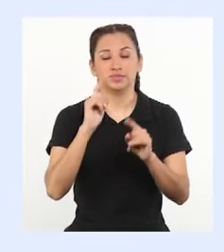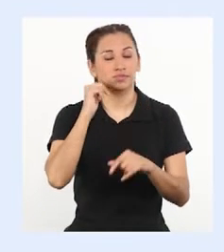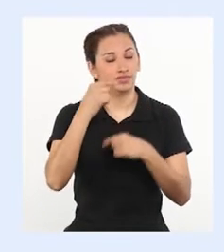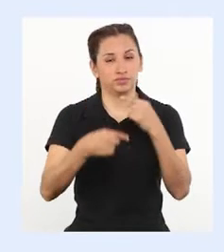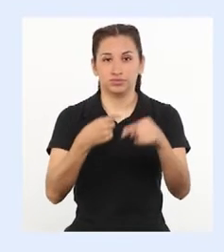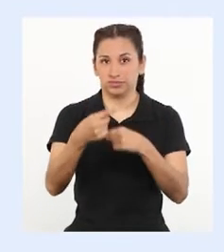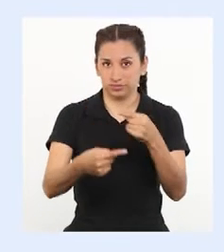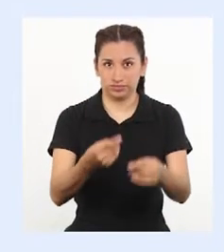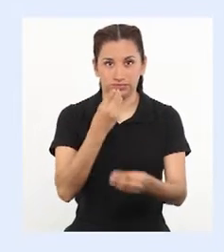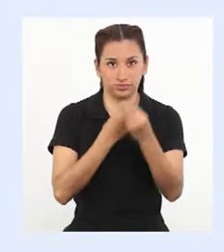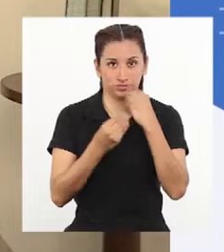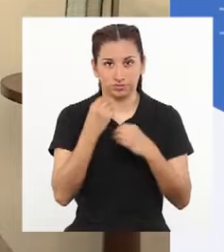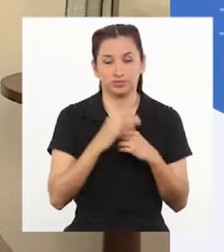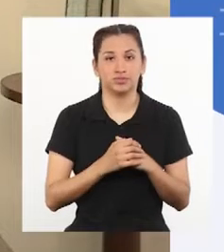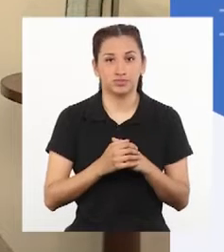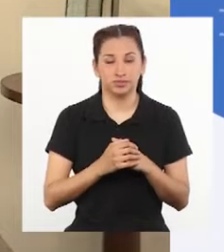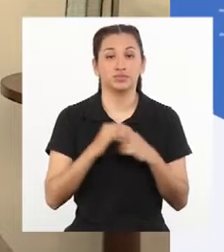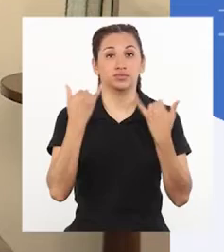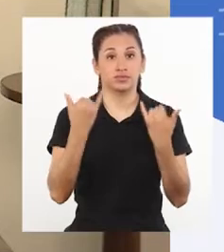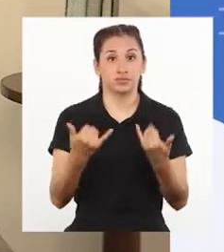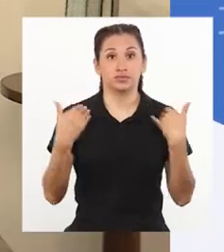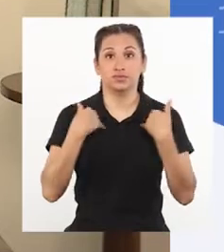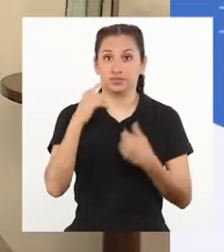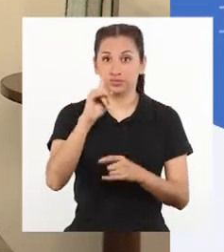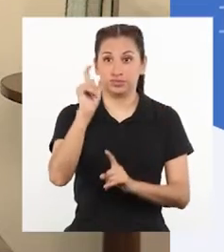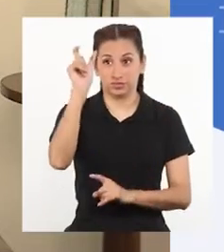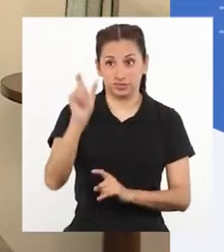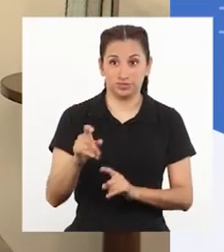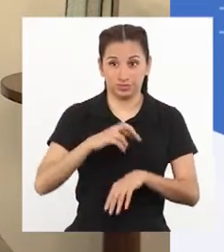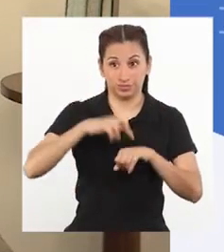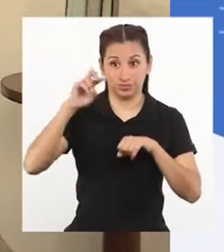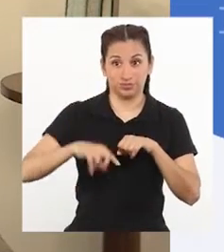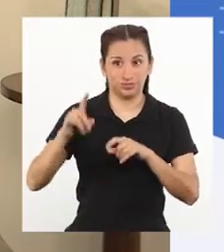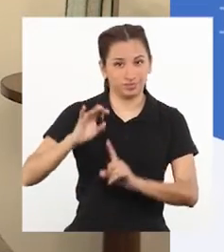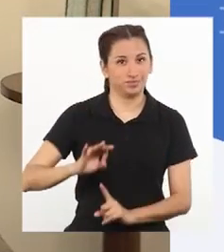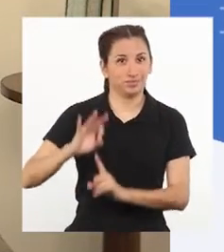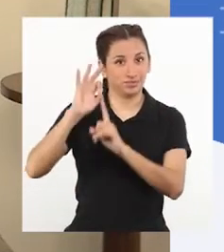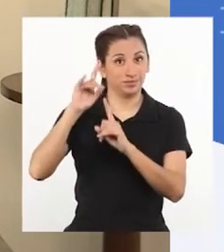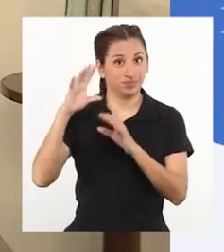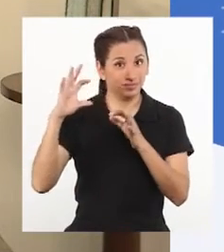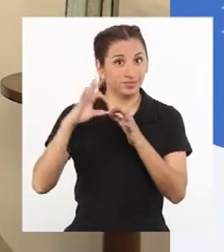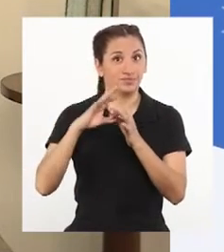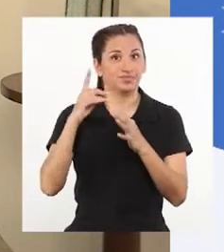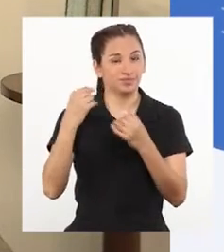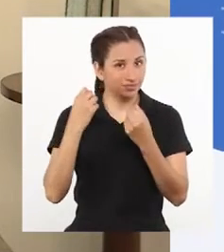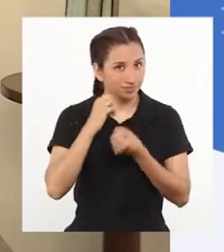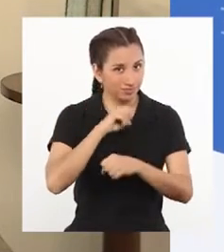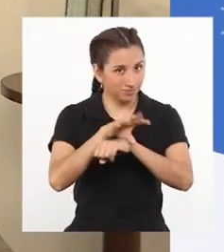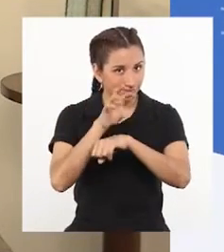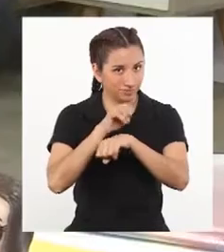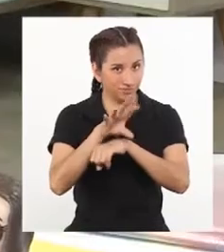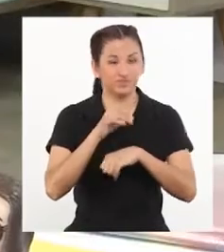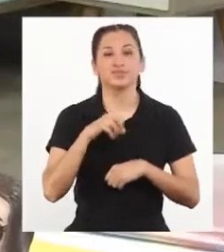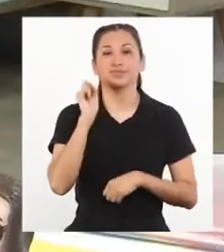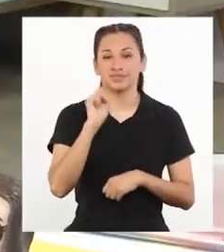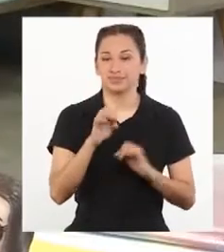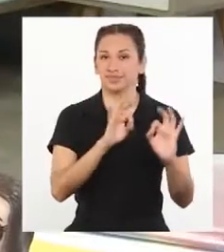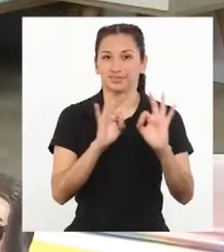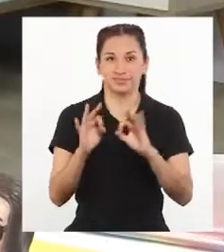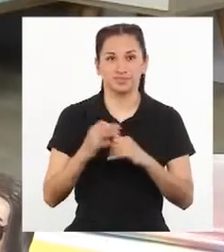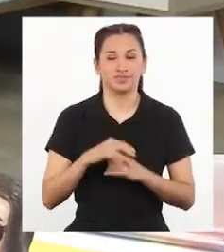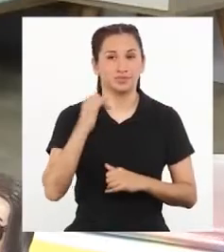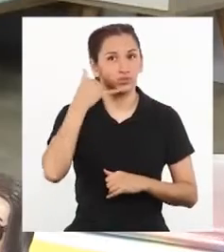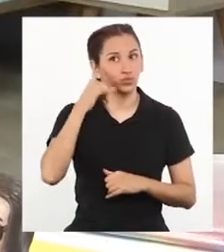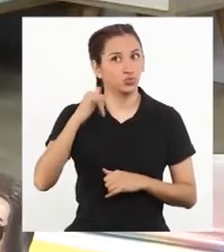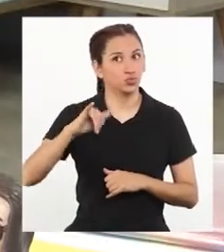la actividad diaria. Hoy tenemos una especialista aliada que nos va a hablar un poco más del tema.